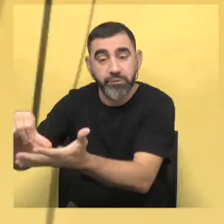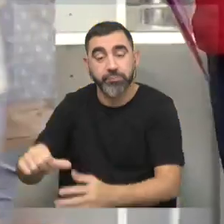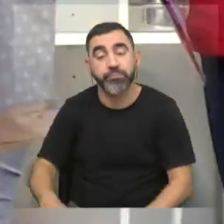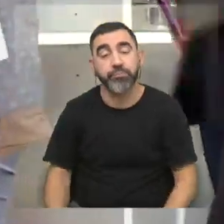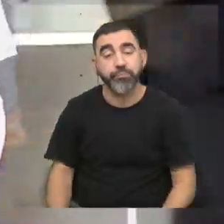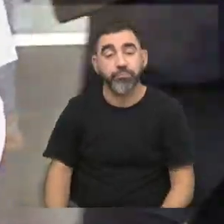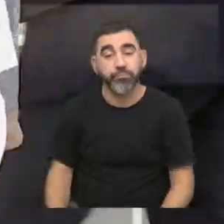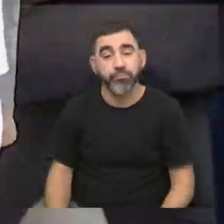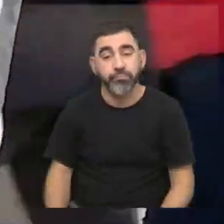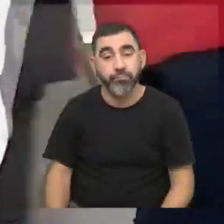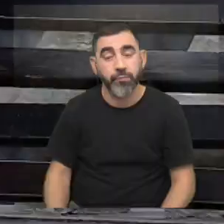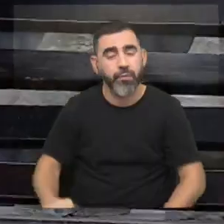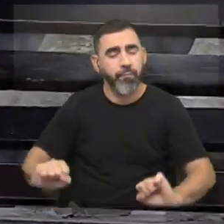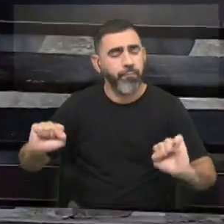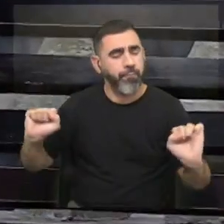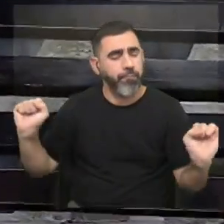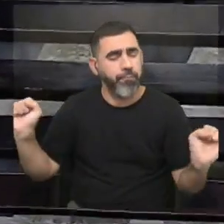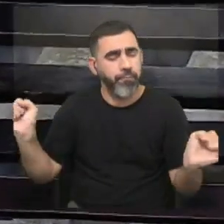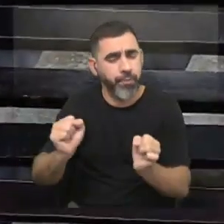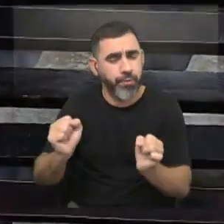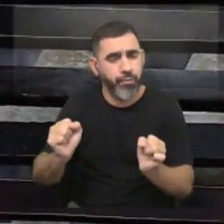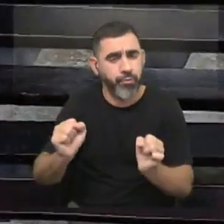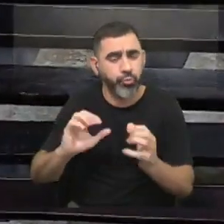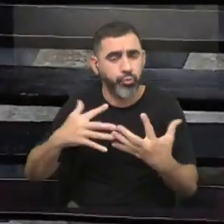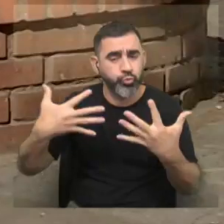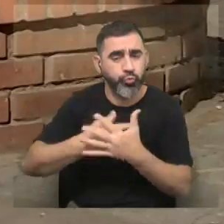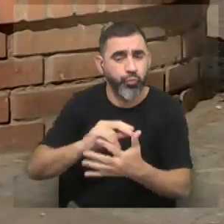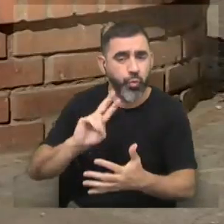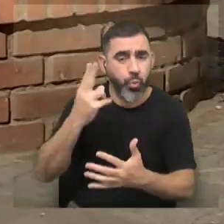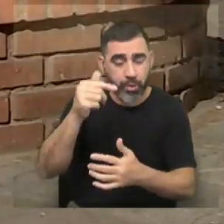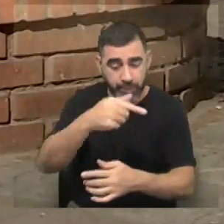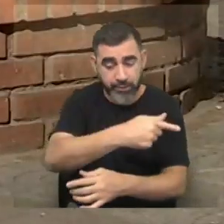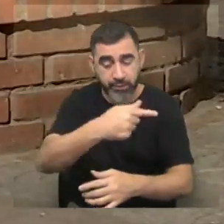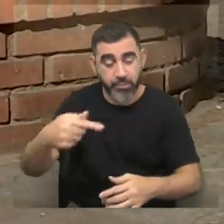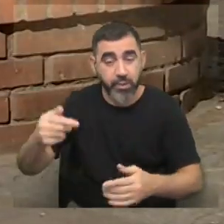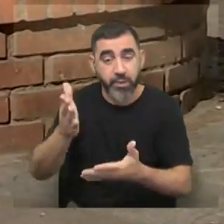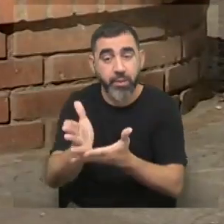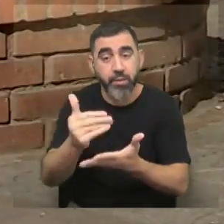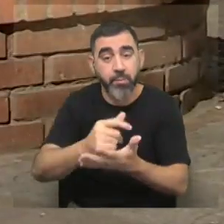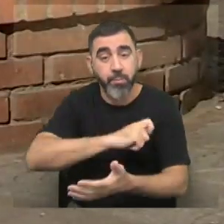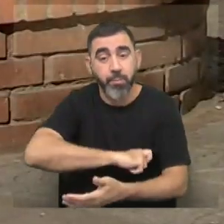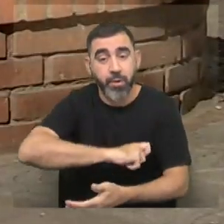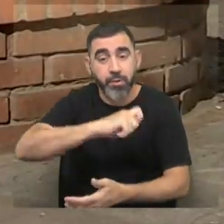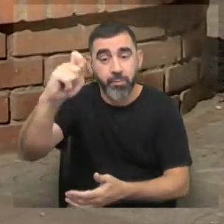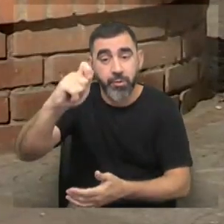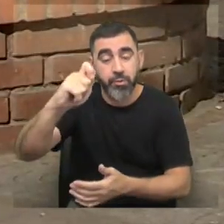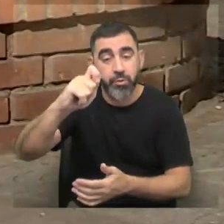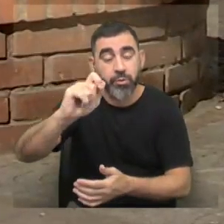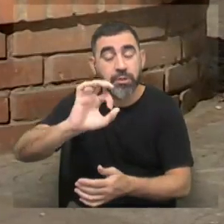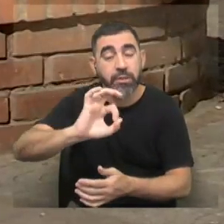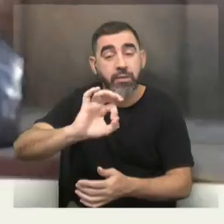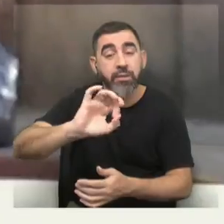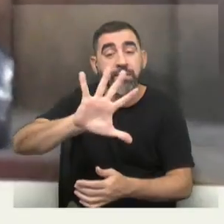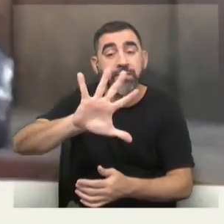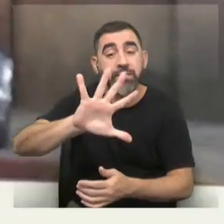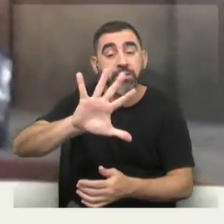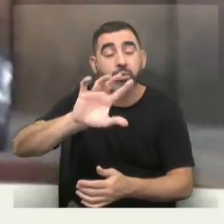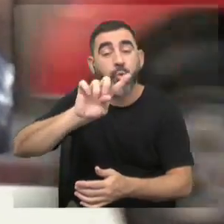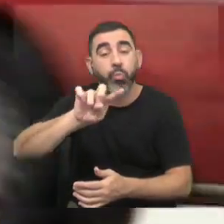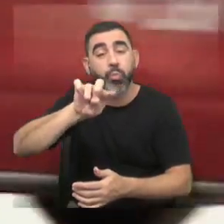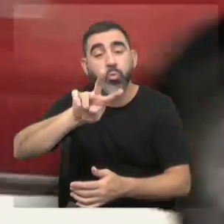América Latina, esta edición trae una buena noticia porque la concentración de talento femenino en ingeniería de inteligencia